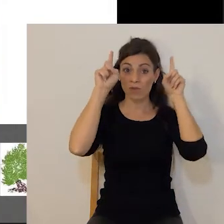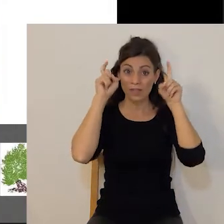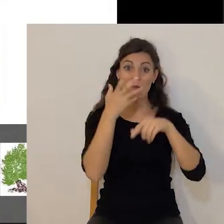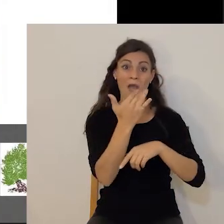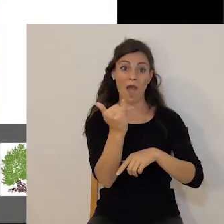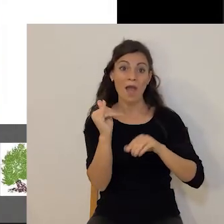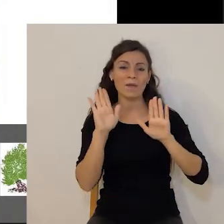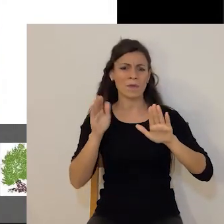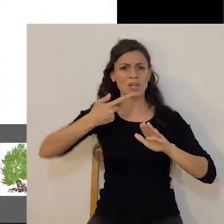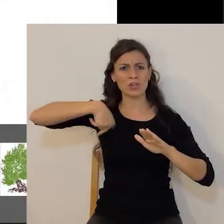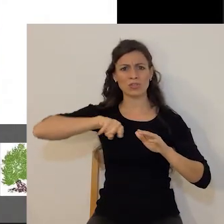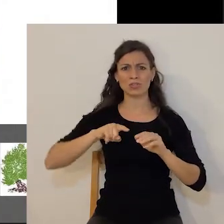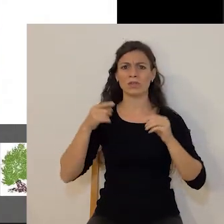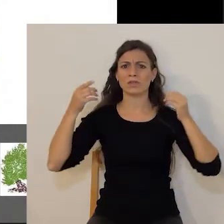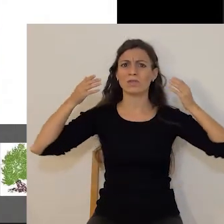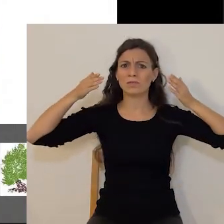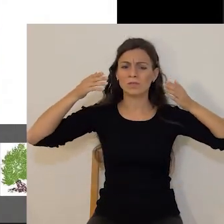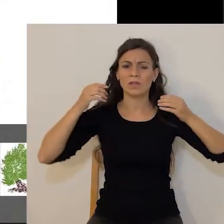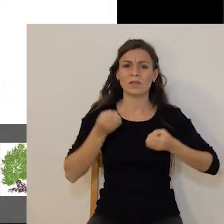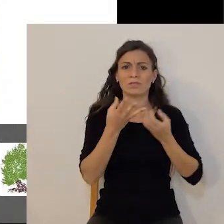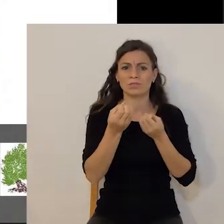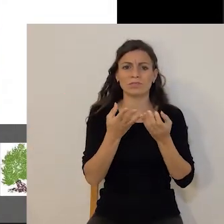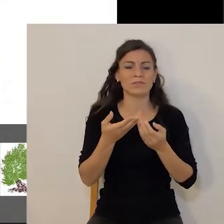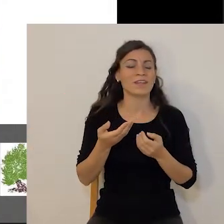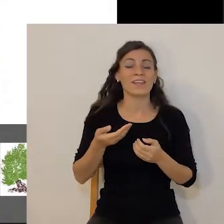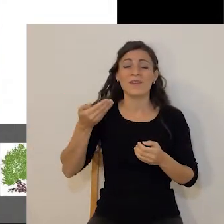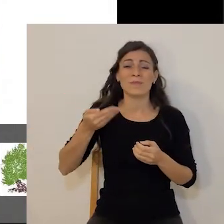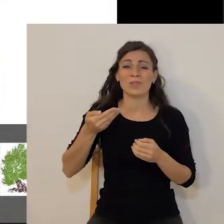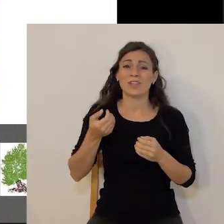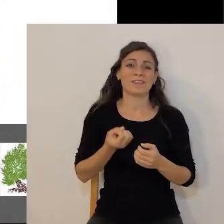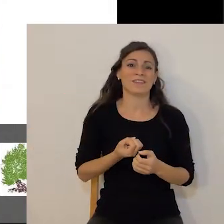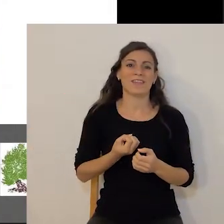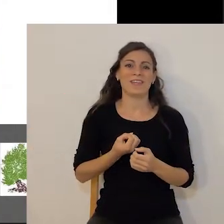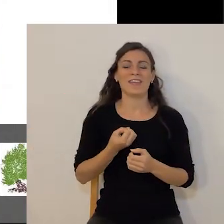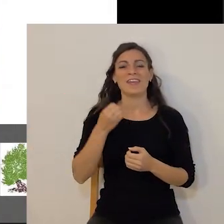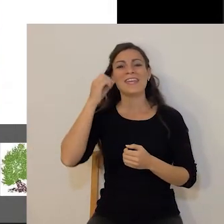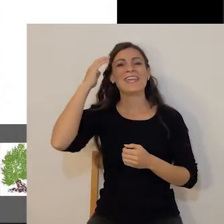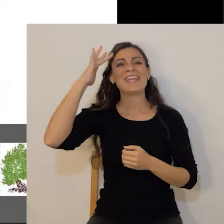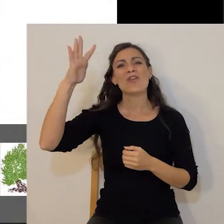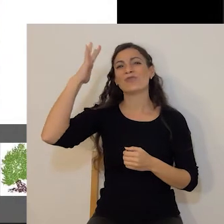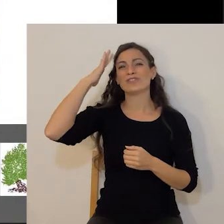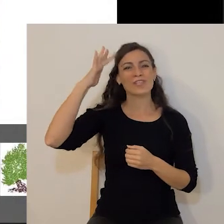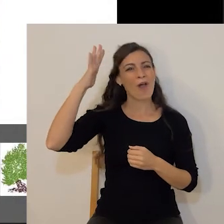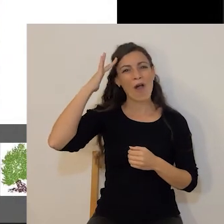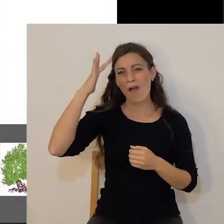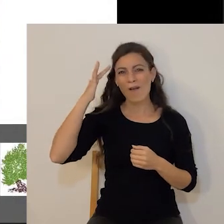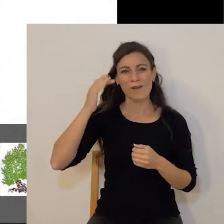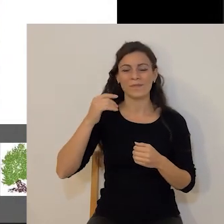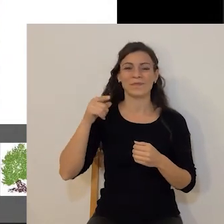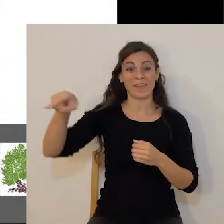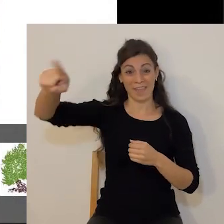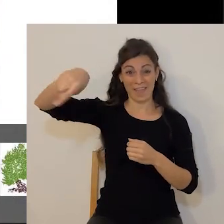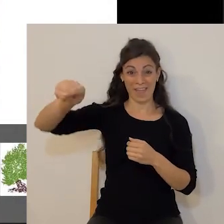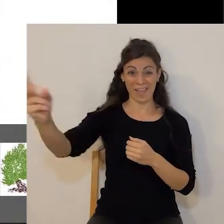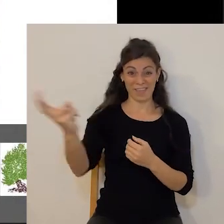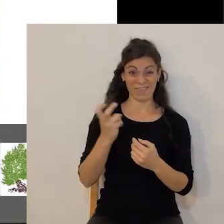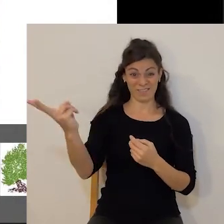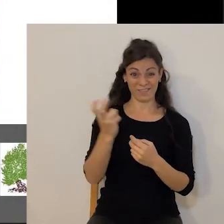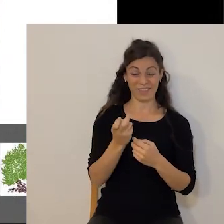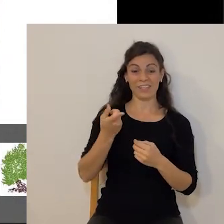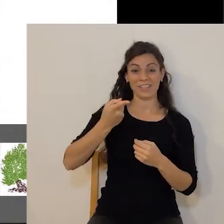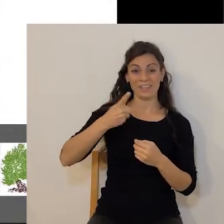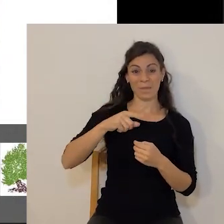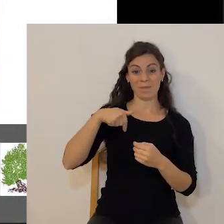lo que queremos transmitir principalmente es la ilusión con la que viene la asociación o con la que trabajamos